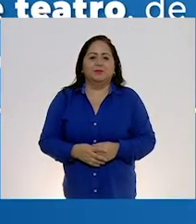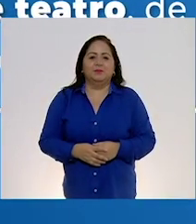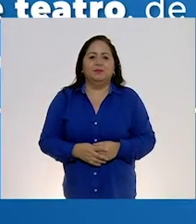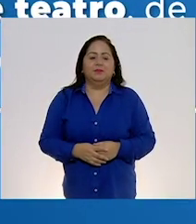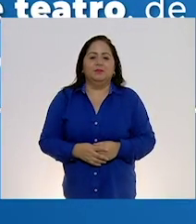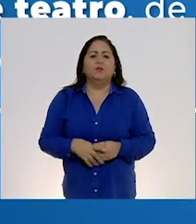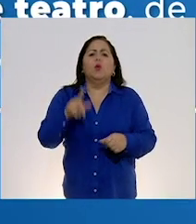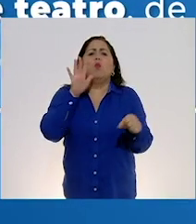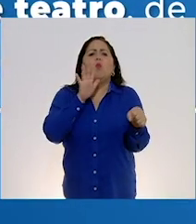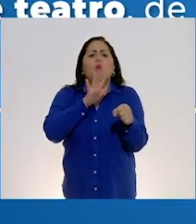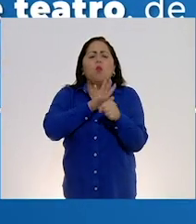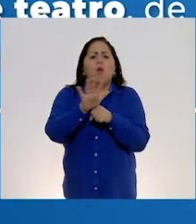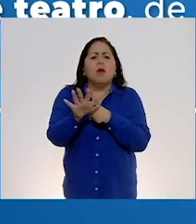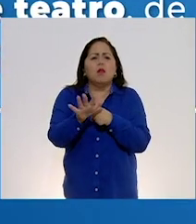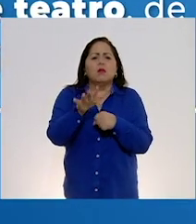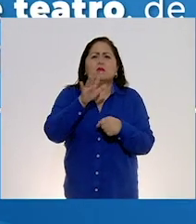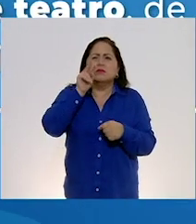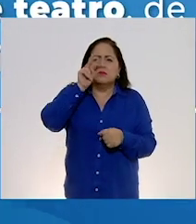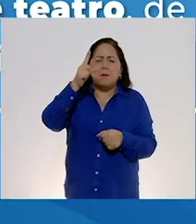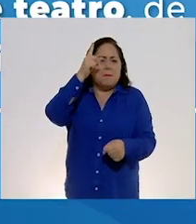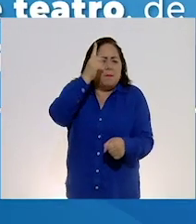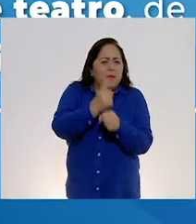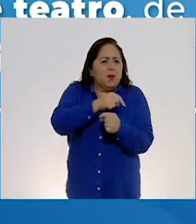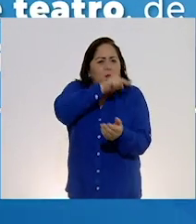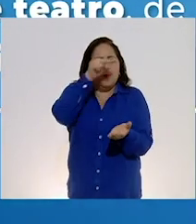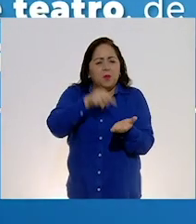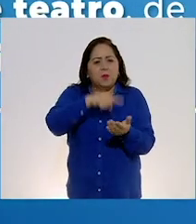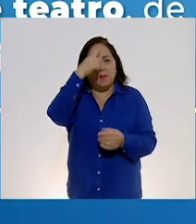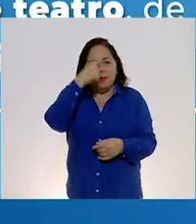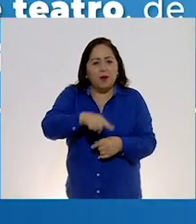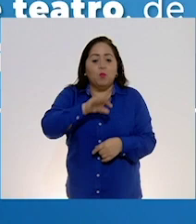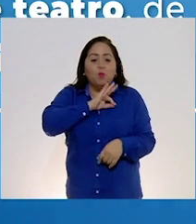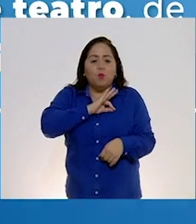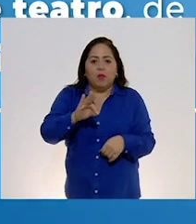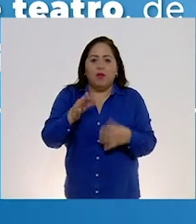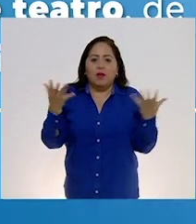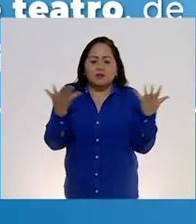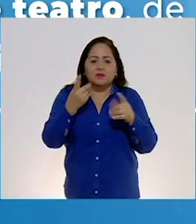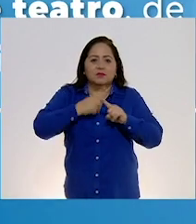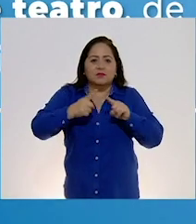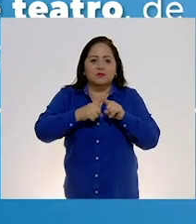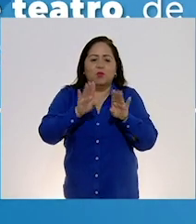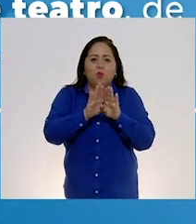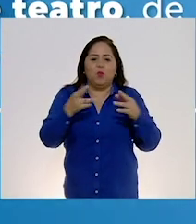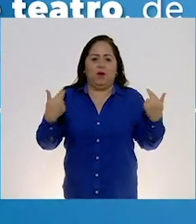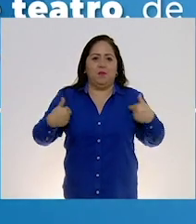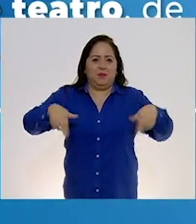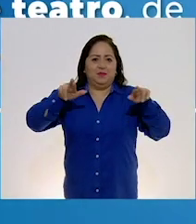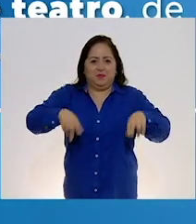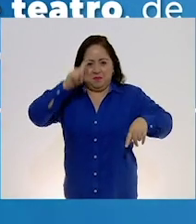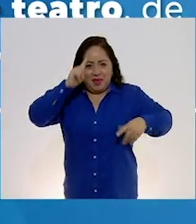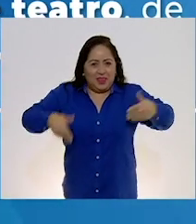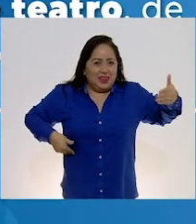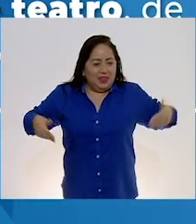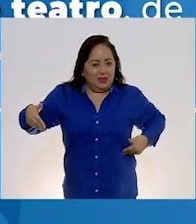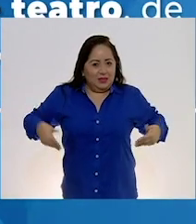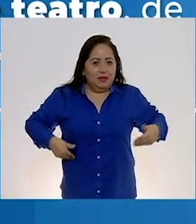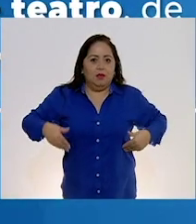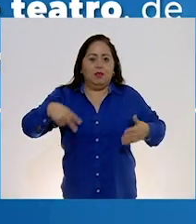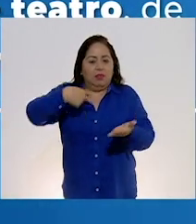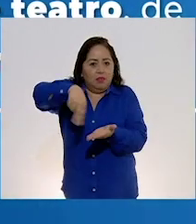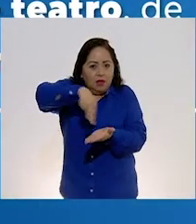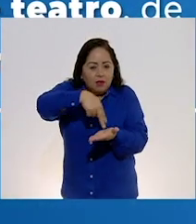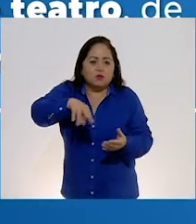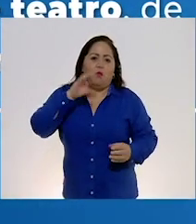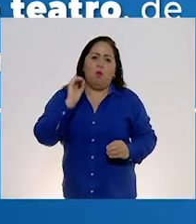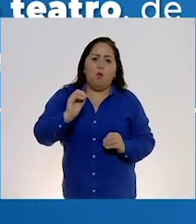¿Cuáles son las características principales para permitir el desarrollo de una representación de teatro, danza